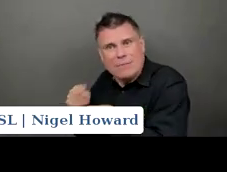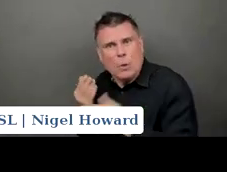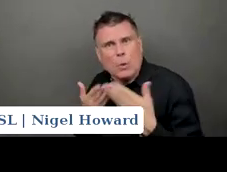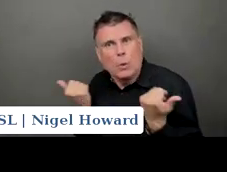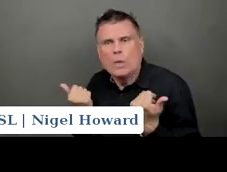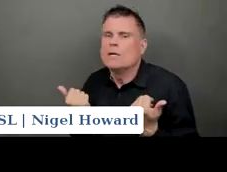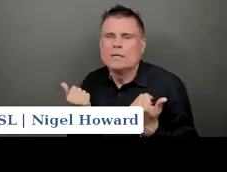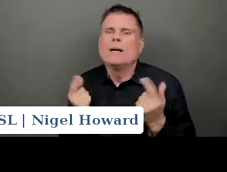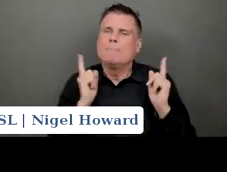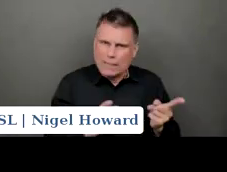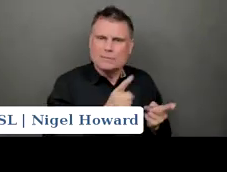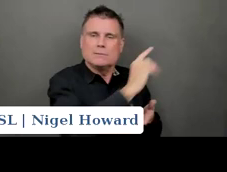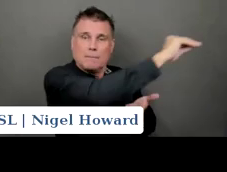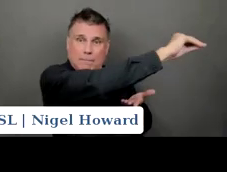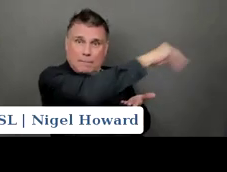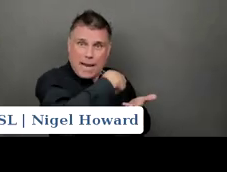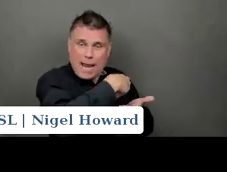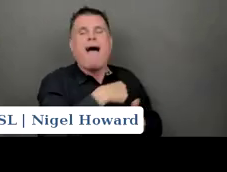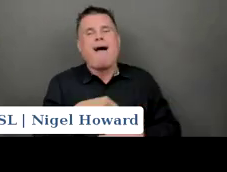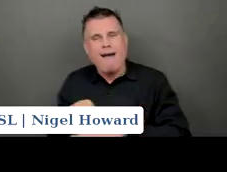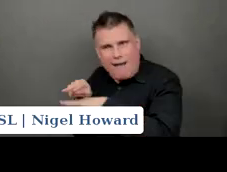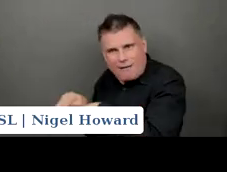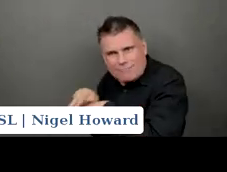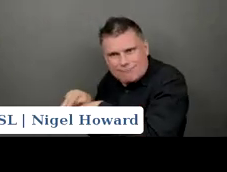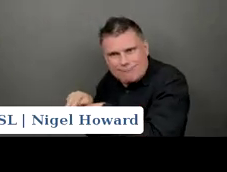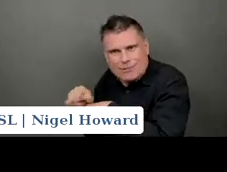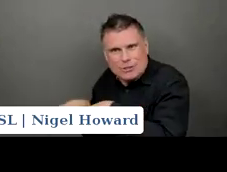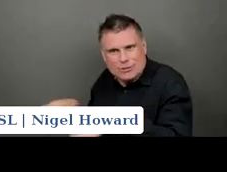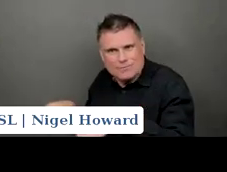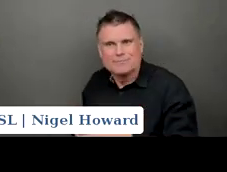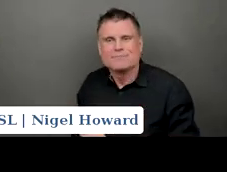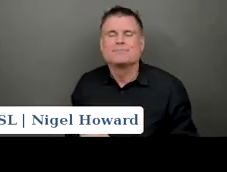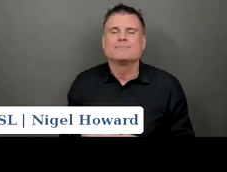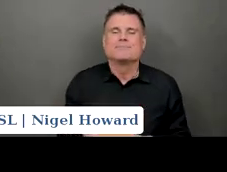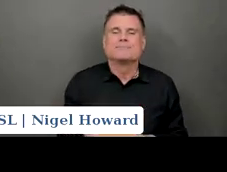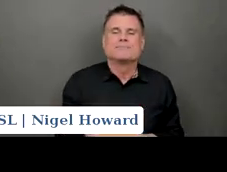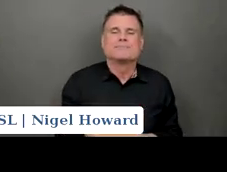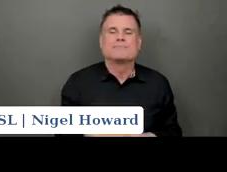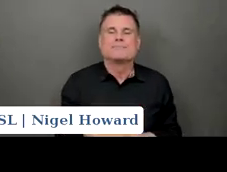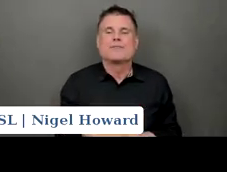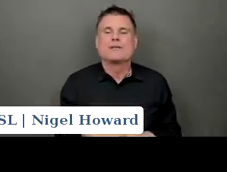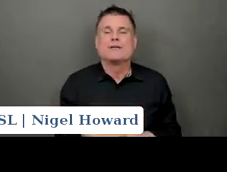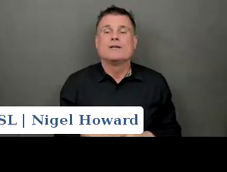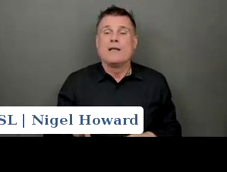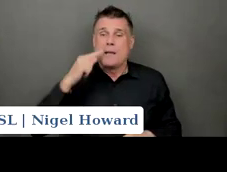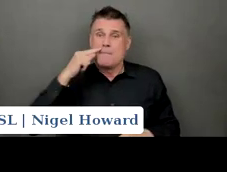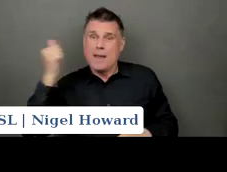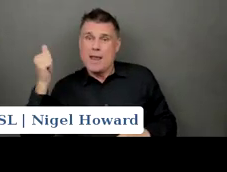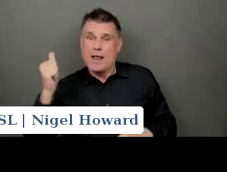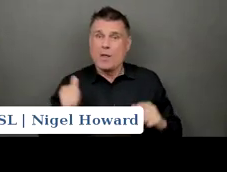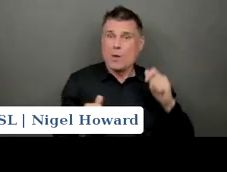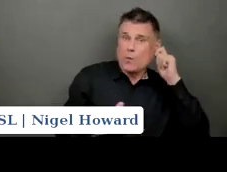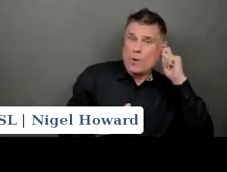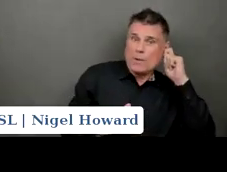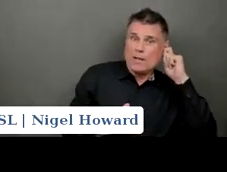cuidados, la carga de cuidado, la profesionalización que hemos llevado adelante, ya que toda la formación de los distintos dispositivos